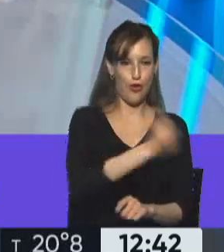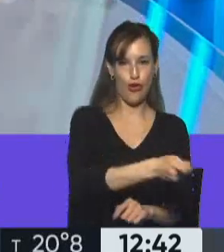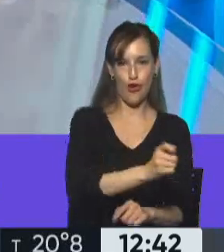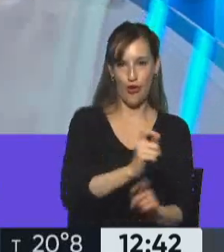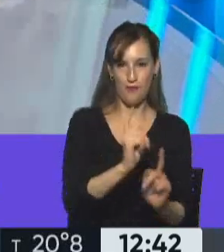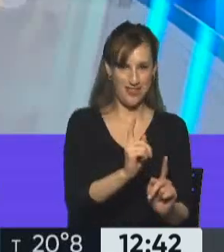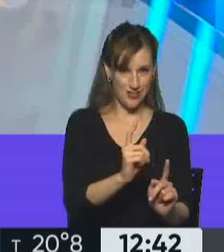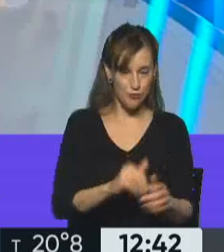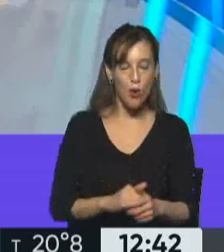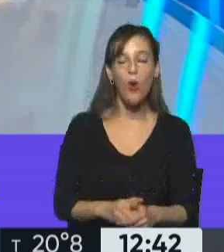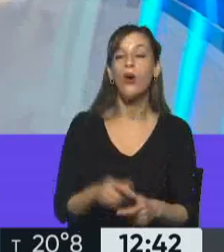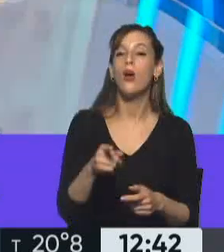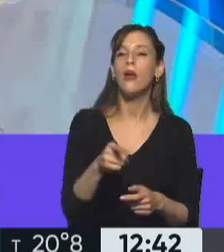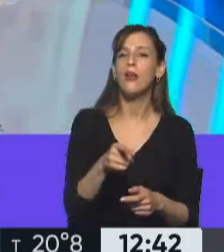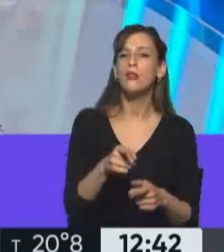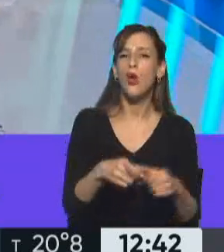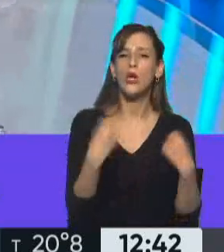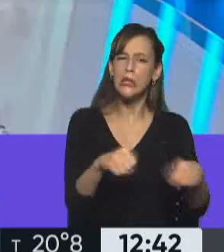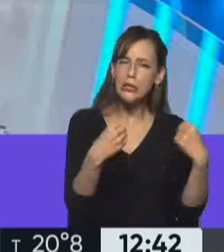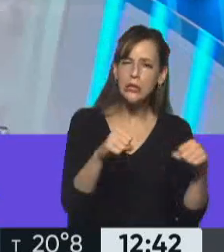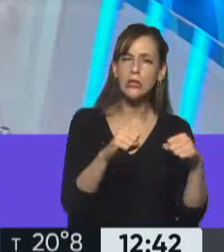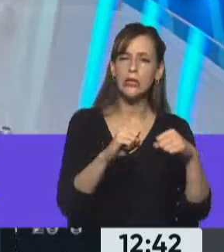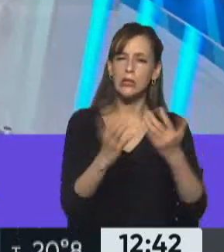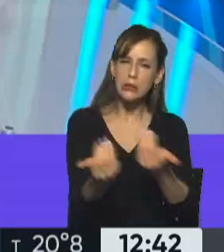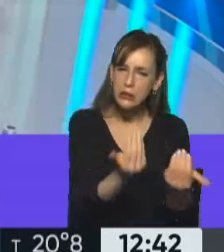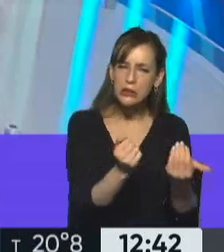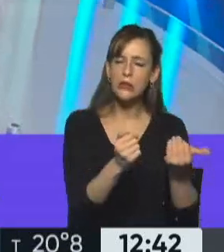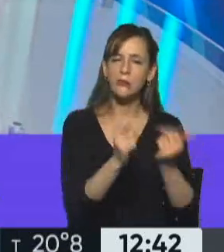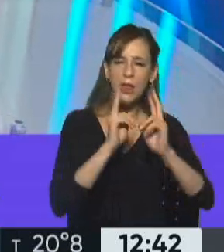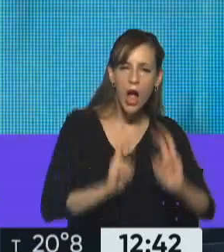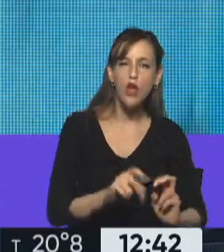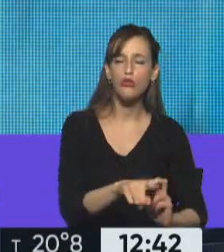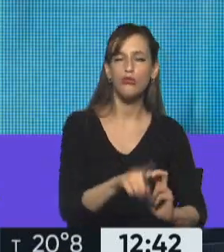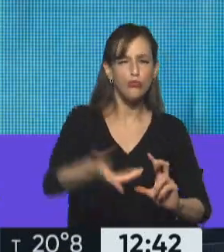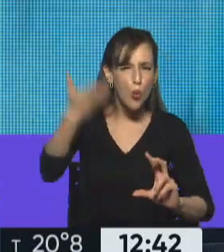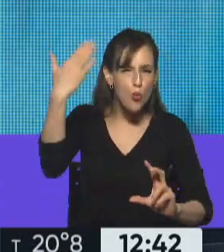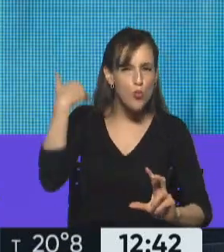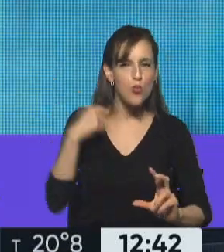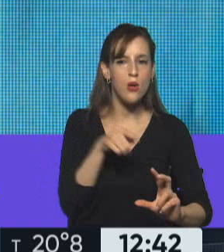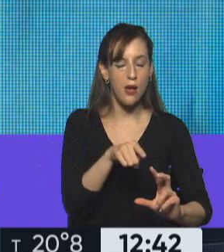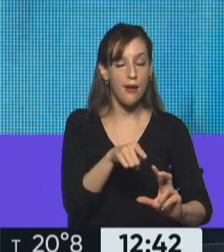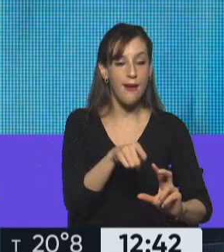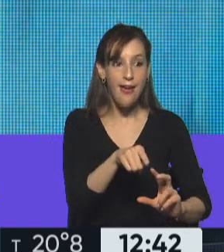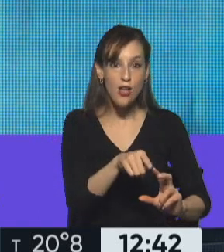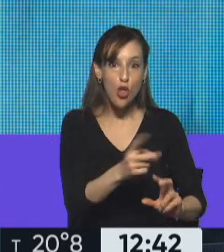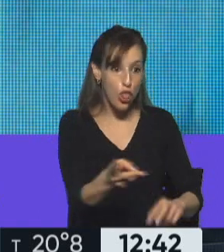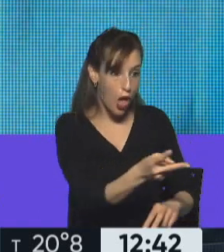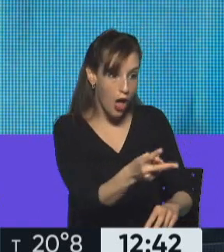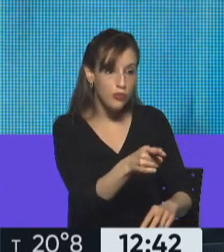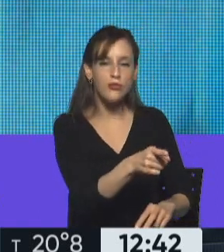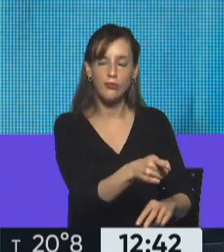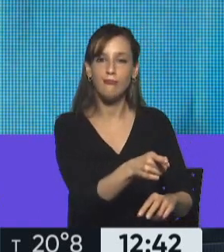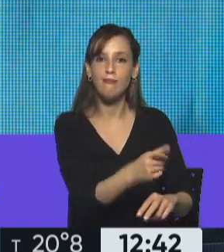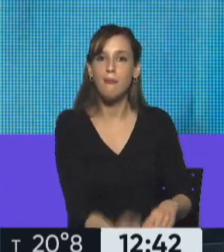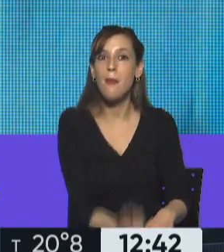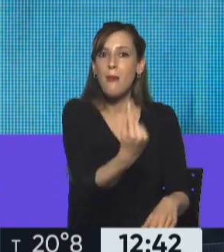décadas y fueron los primeros que lograron sintetizar a analizar